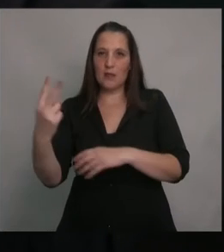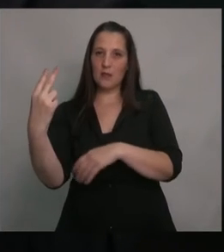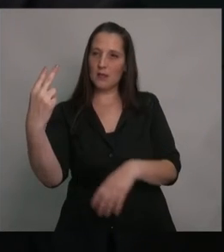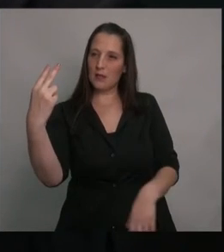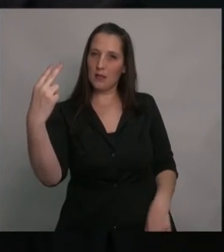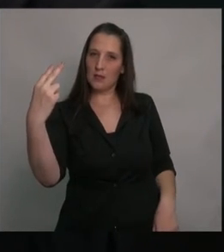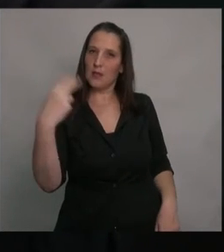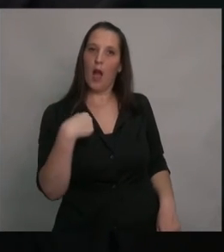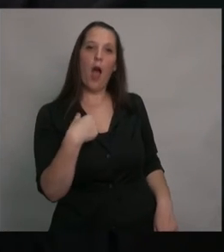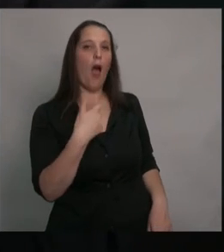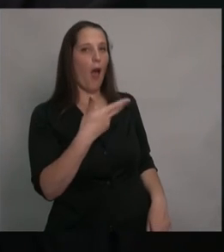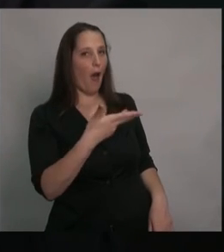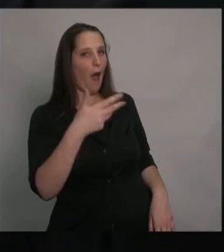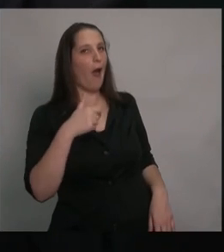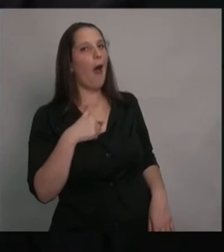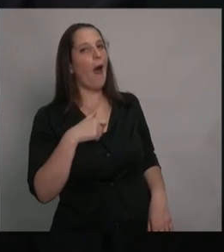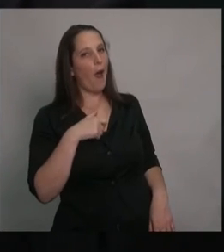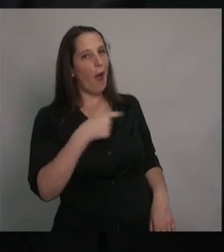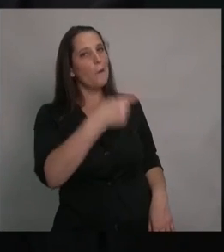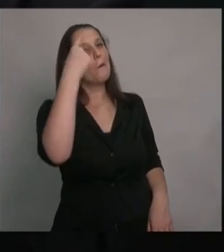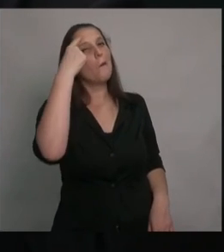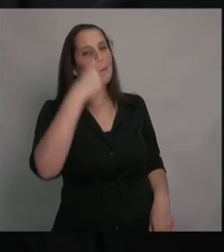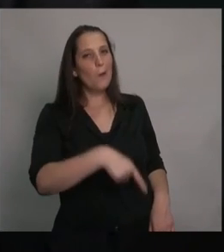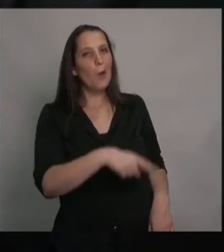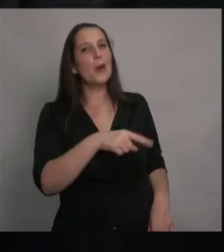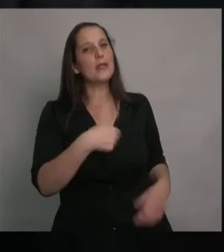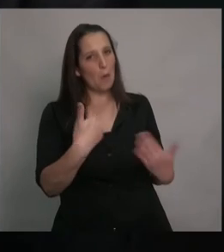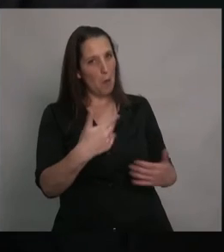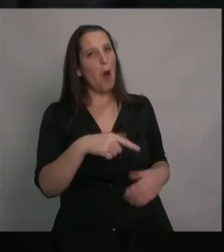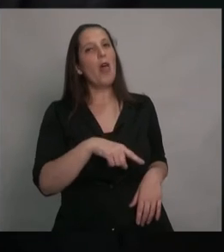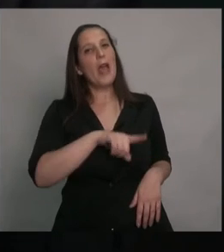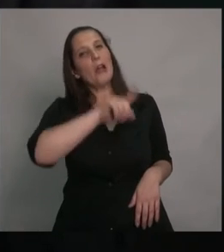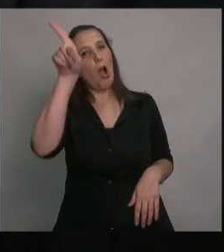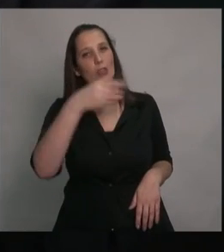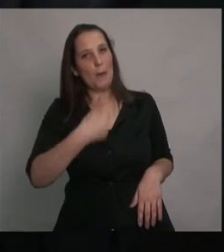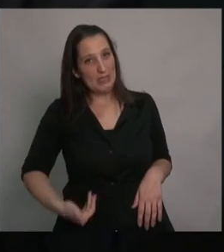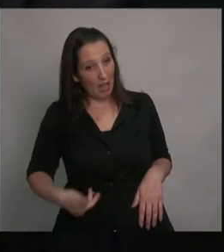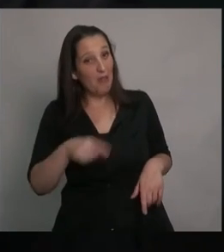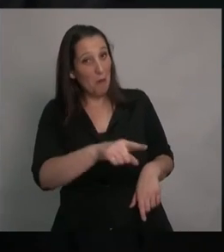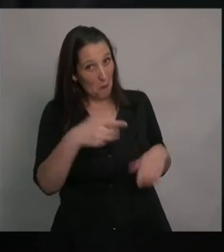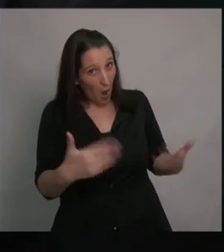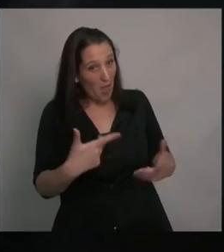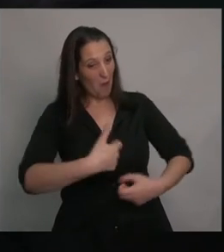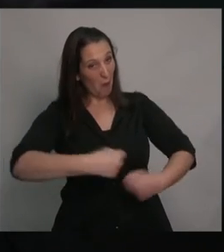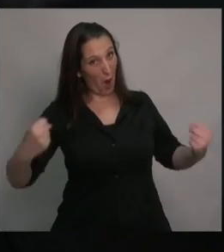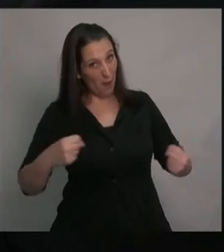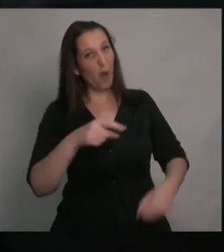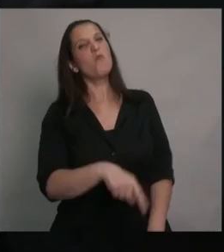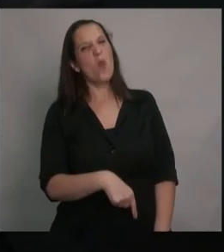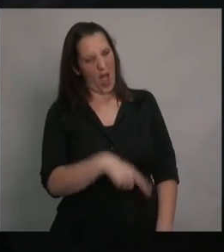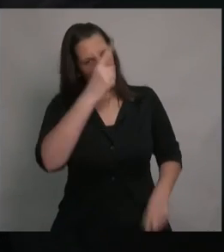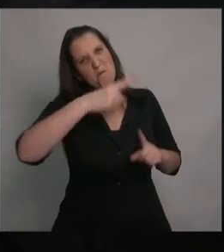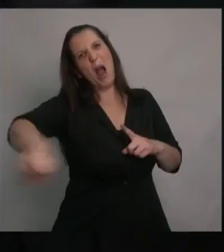me dice, ah, ¿tú te crees que tú eres guapo? Está bien. Como tú te crees que tú eres guapo, te voy a mandar para el hueco